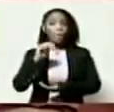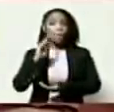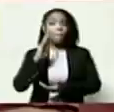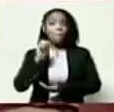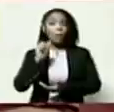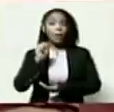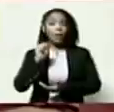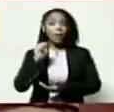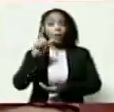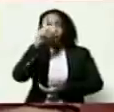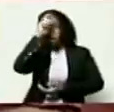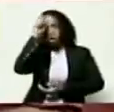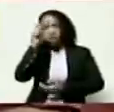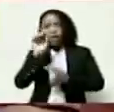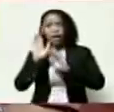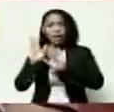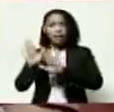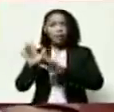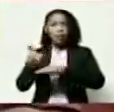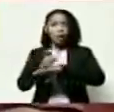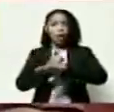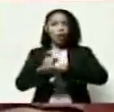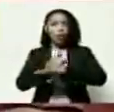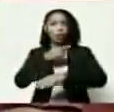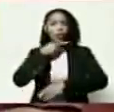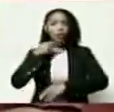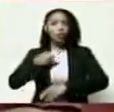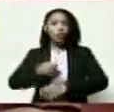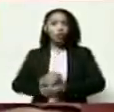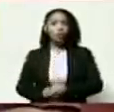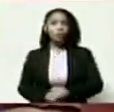reconocidas así por el gobierno ruso.